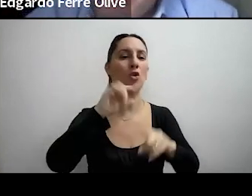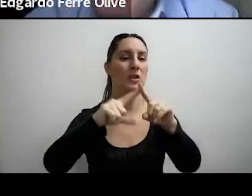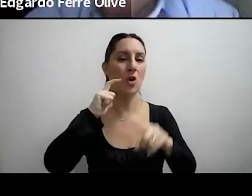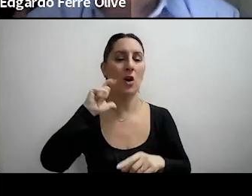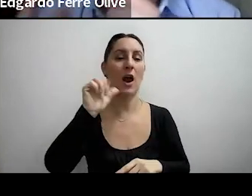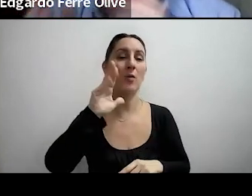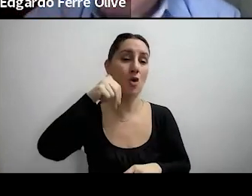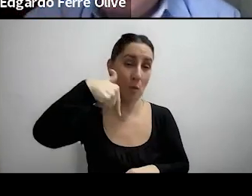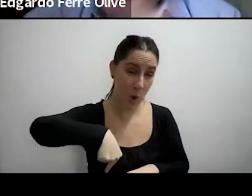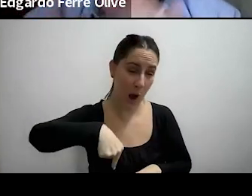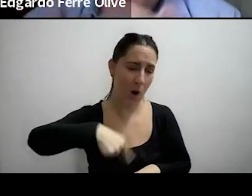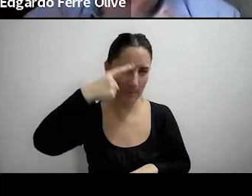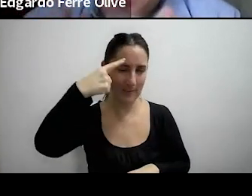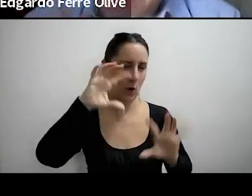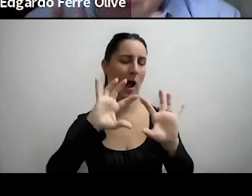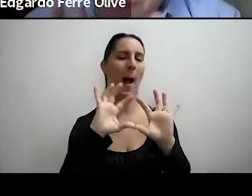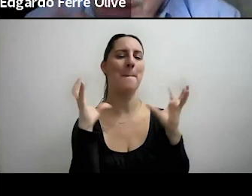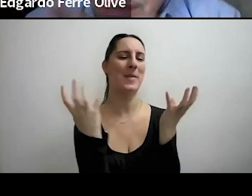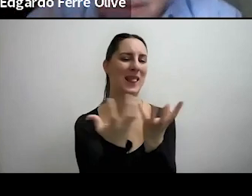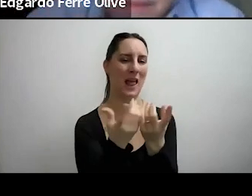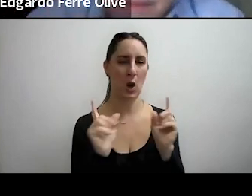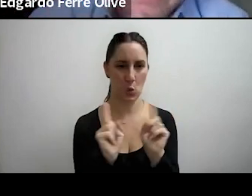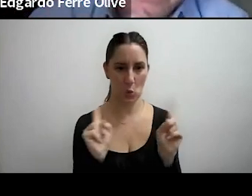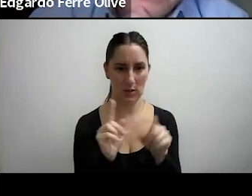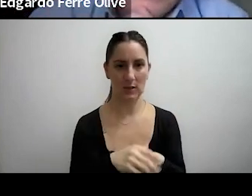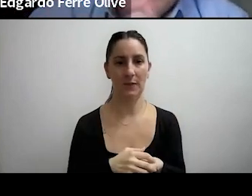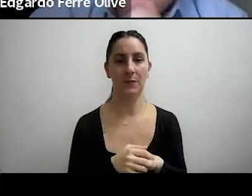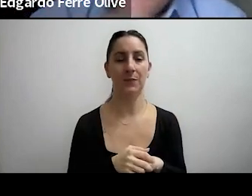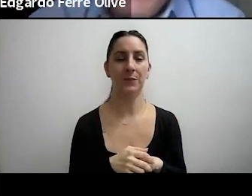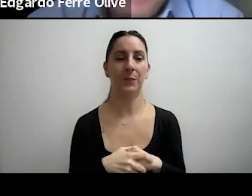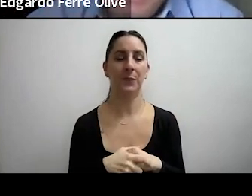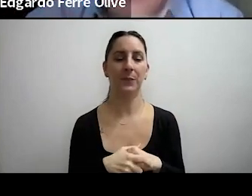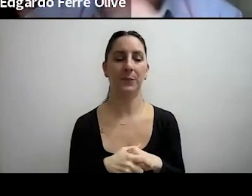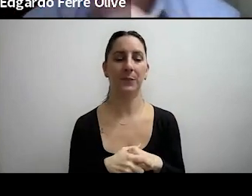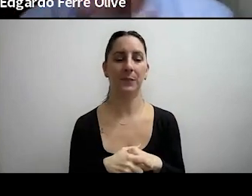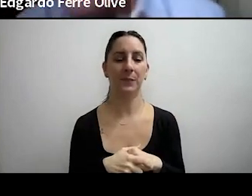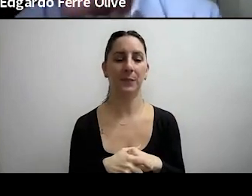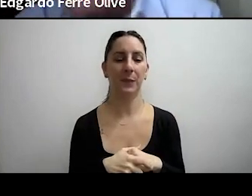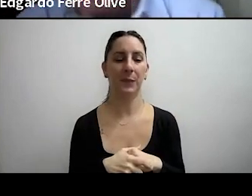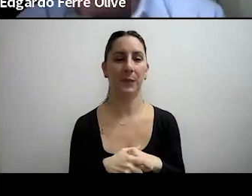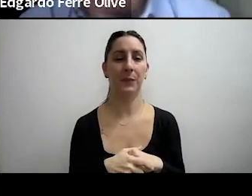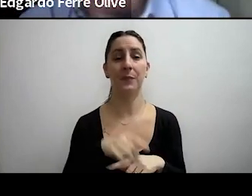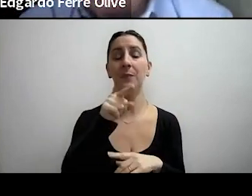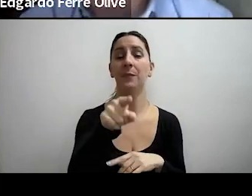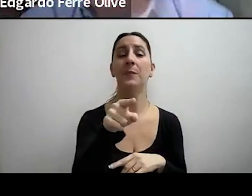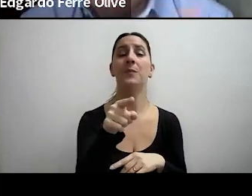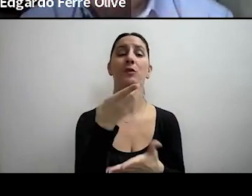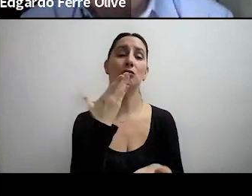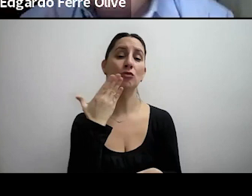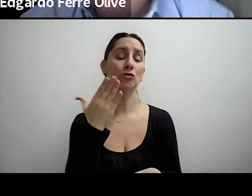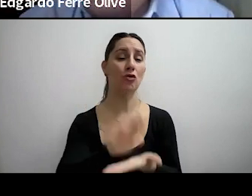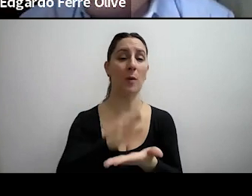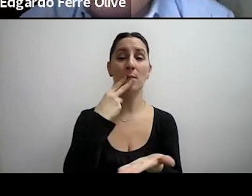que no es ambiental. Pero hay que tener en cuenta que tiene que ser el criterio del tributo ambiental. Si vamos a establecer el impuesto ambiental, que hay que